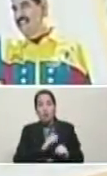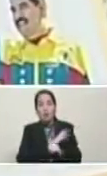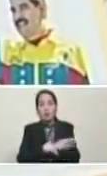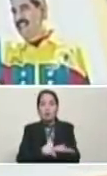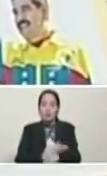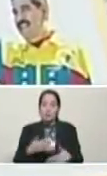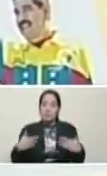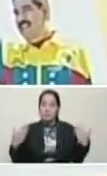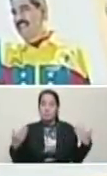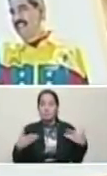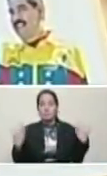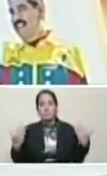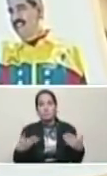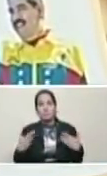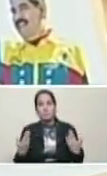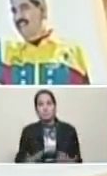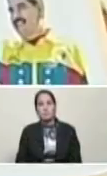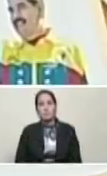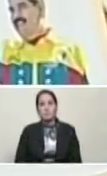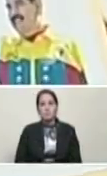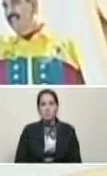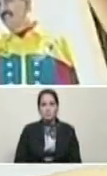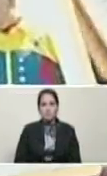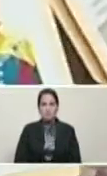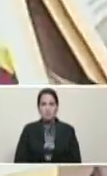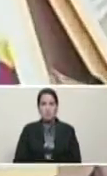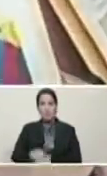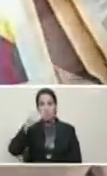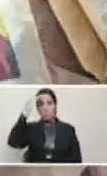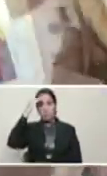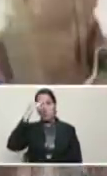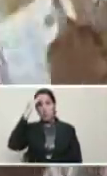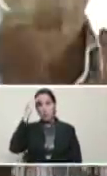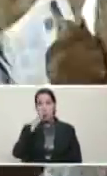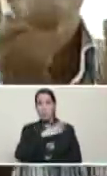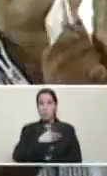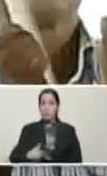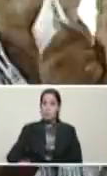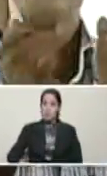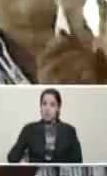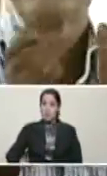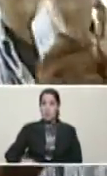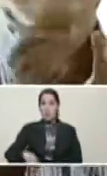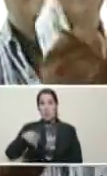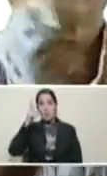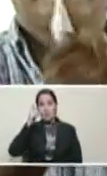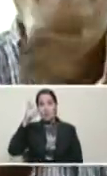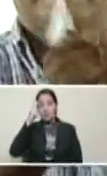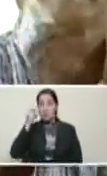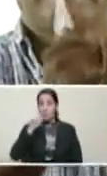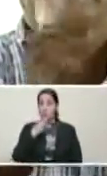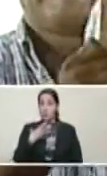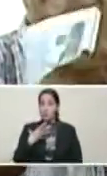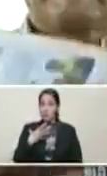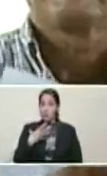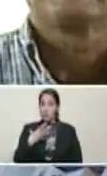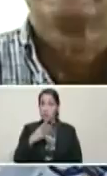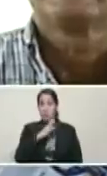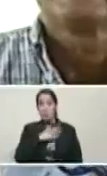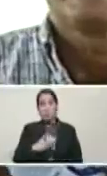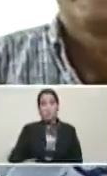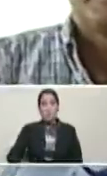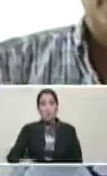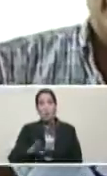entusiasmo saludarlos compañeros presidentes y que se escuche bien en cualquier parte del mundo presidente